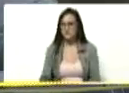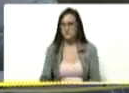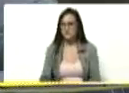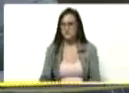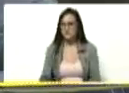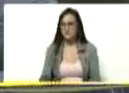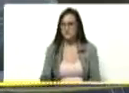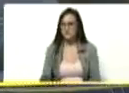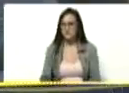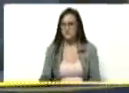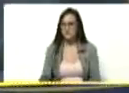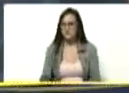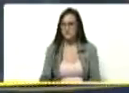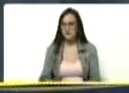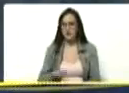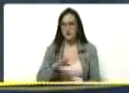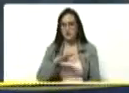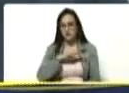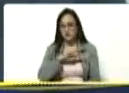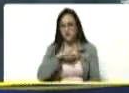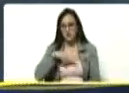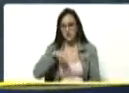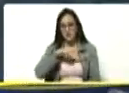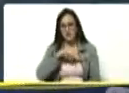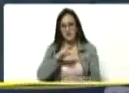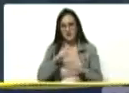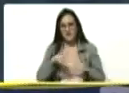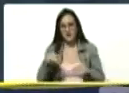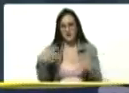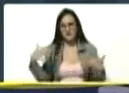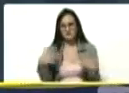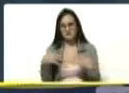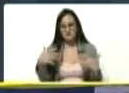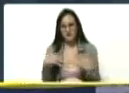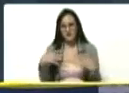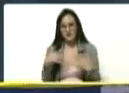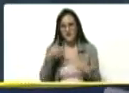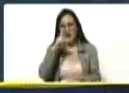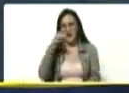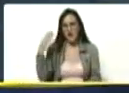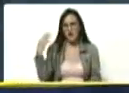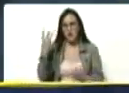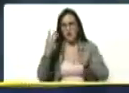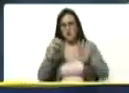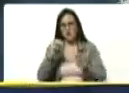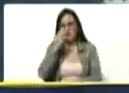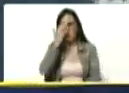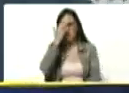estuvo en nuestras tierras en las zonas de guerra en los años 80,